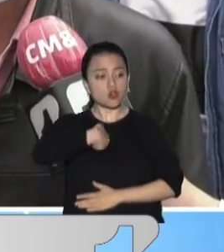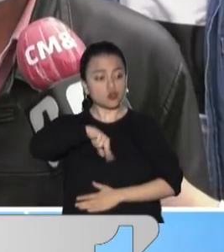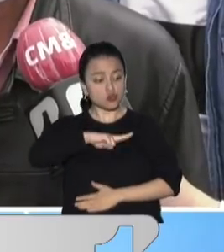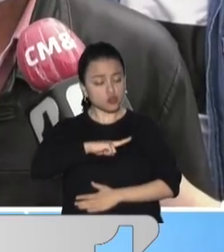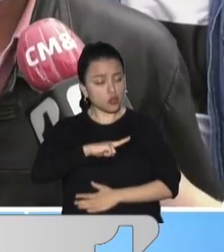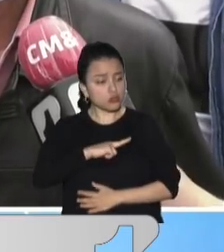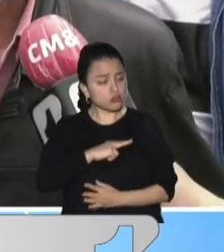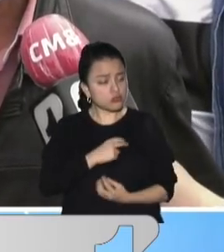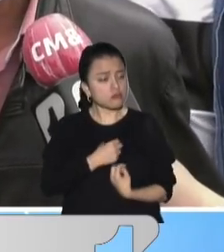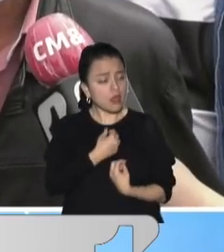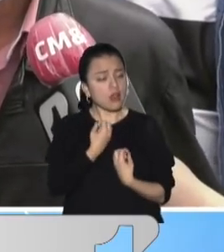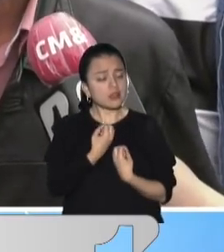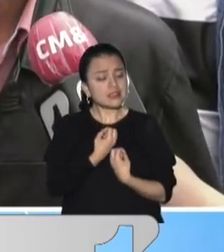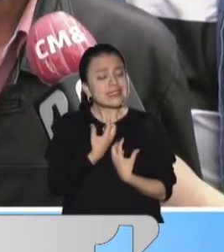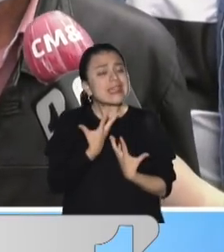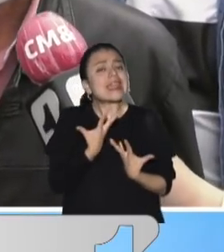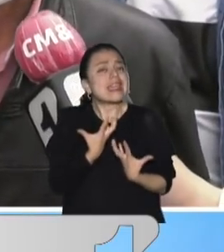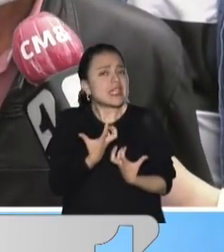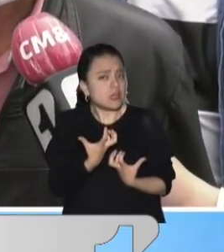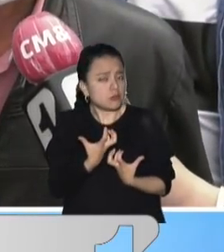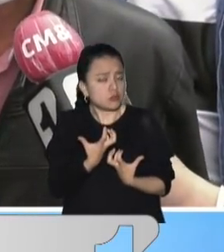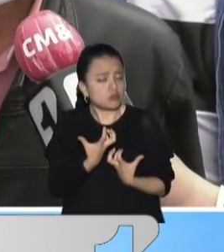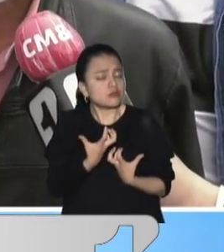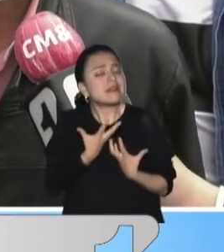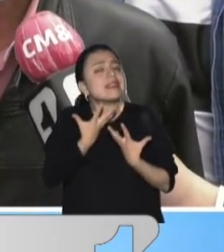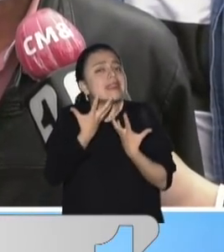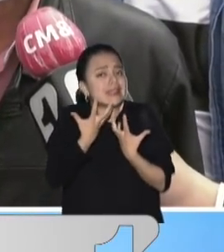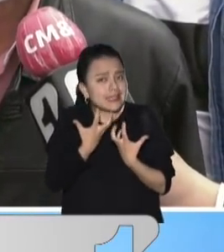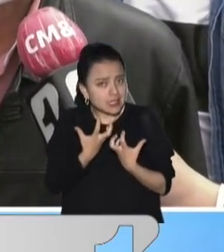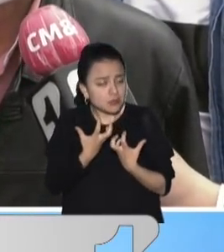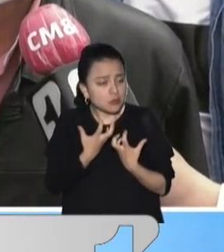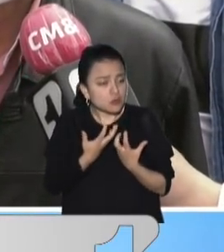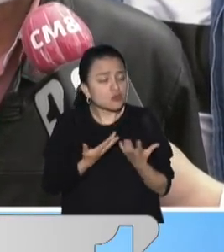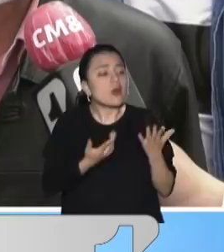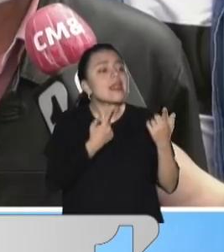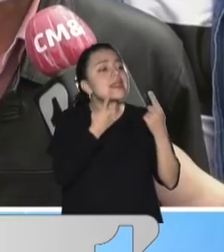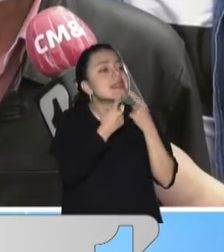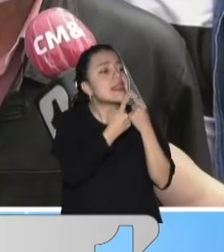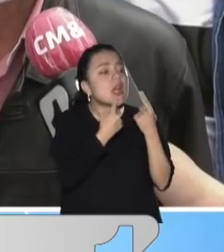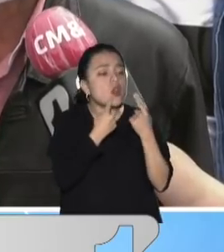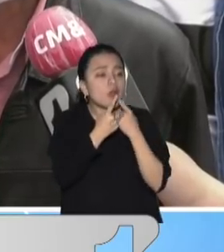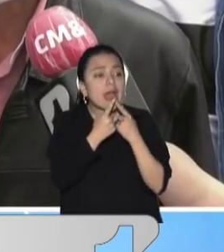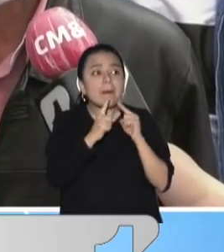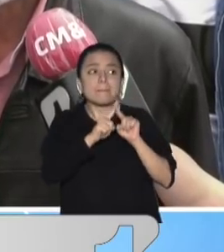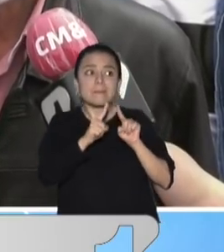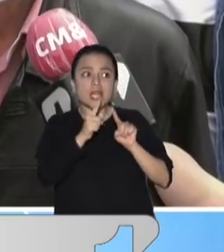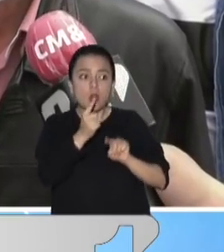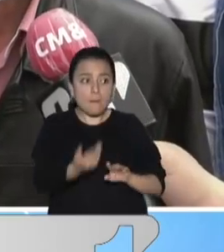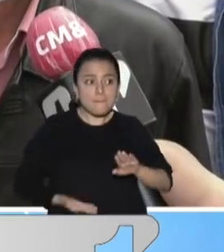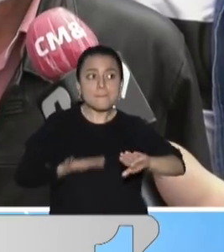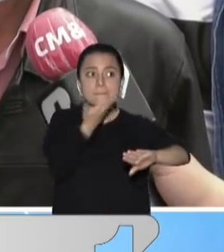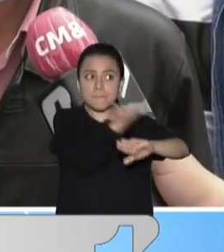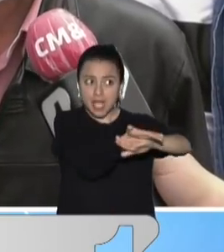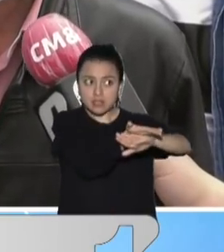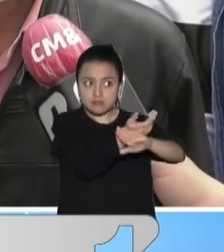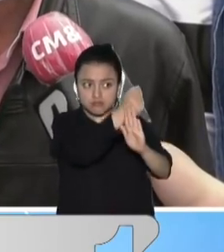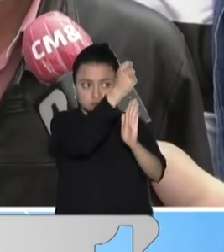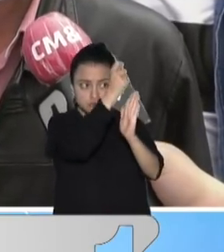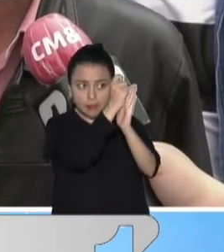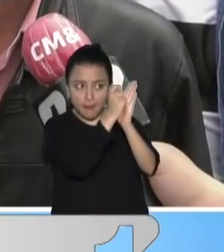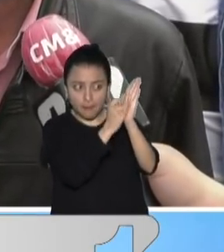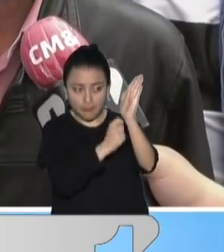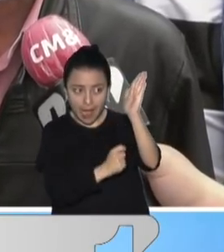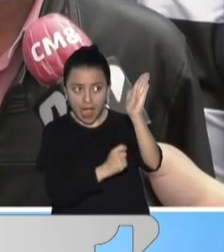del Comité Nacional de Paro de iniciar las conversaciones del pliego de emergencia que le radicamos